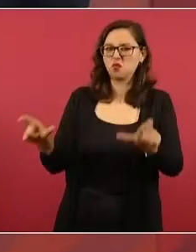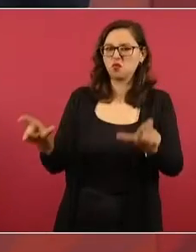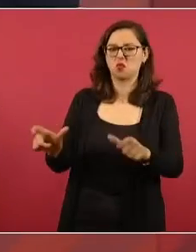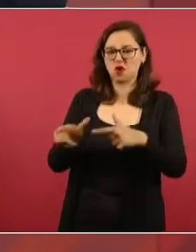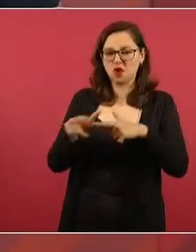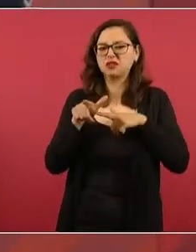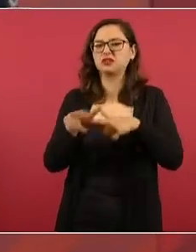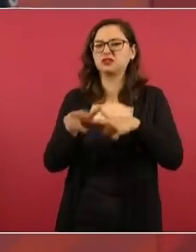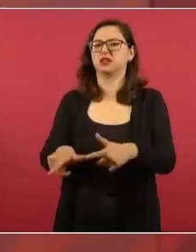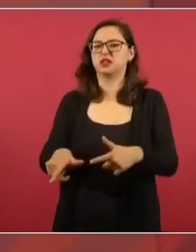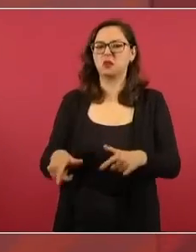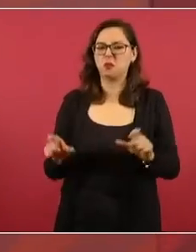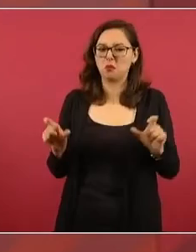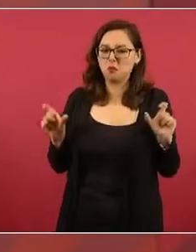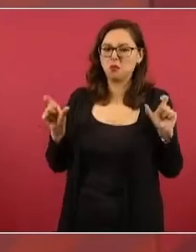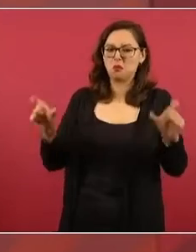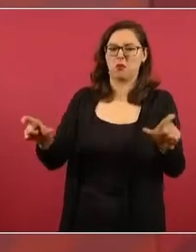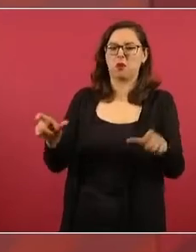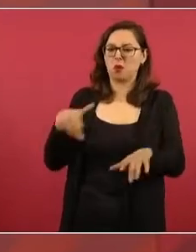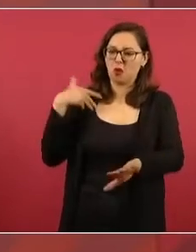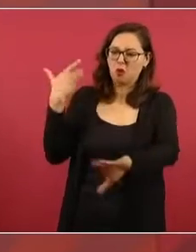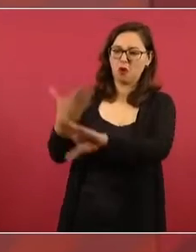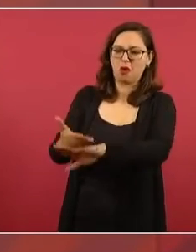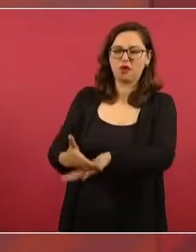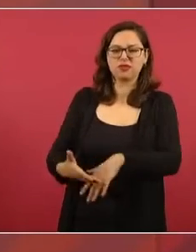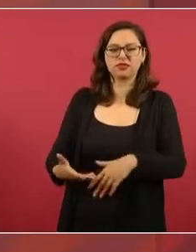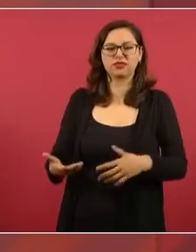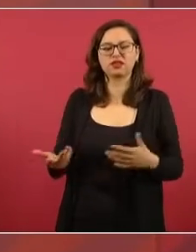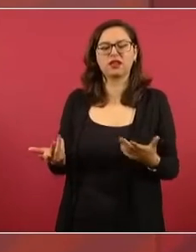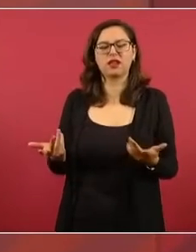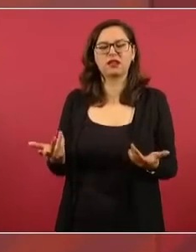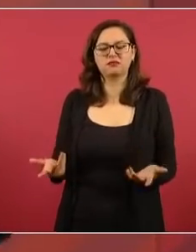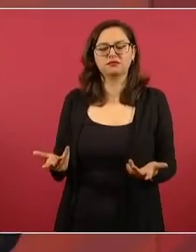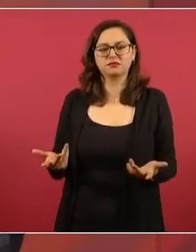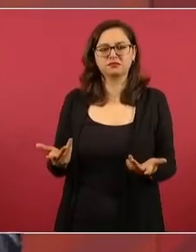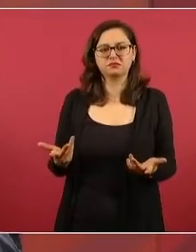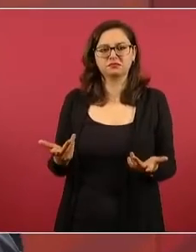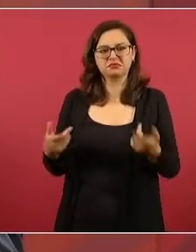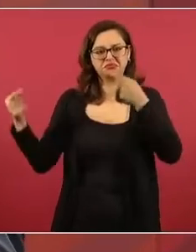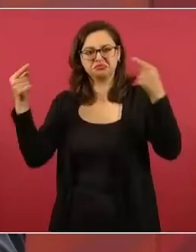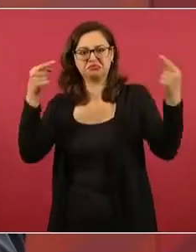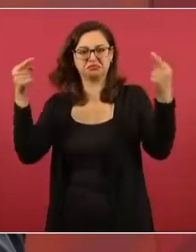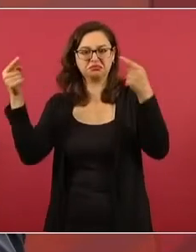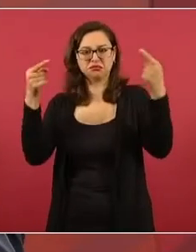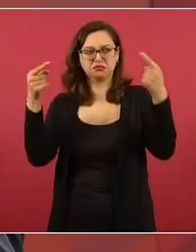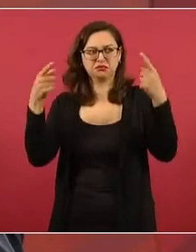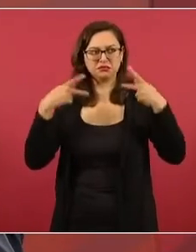bloqueos y el que haya políticas contrarias a los países?